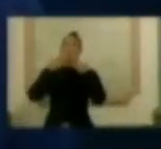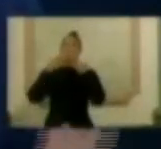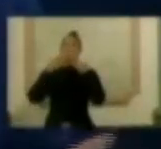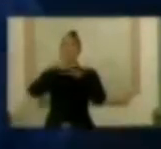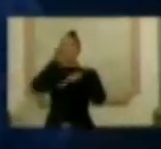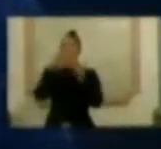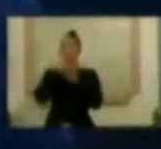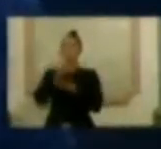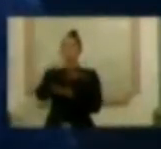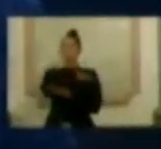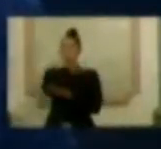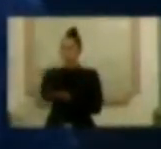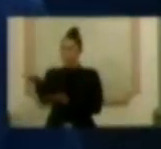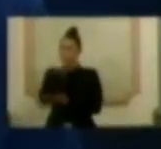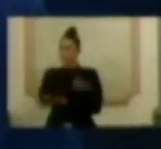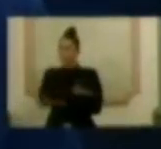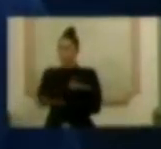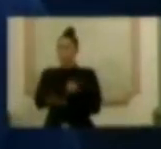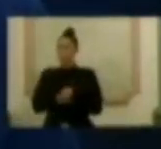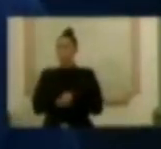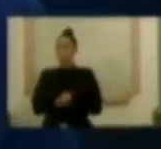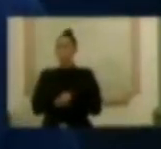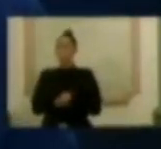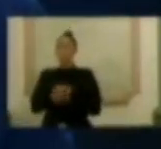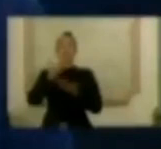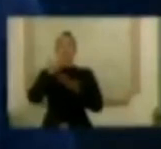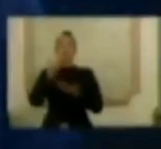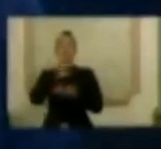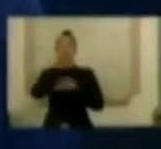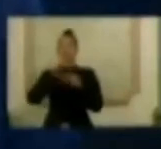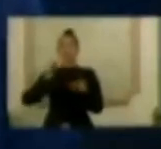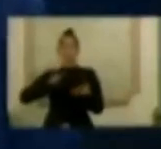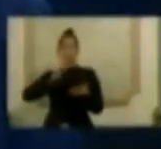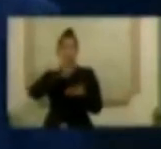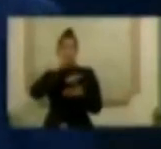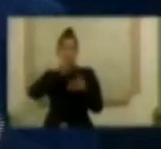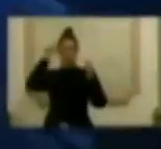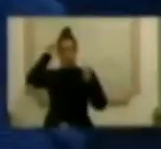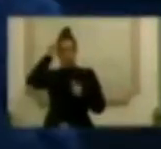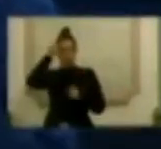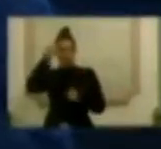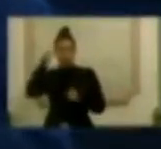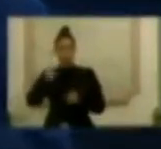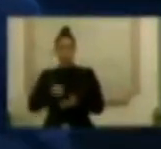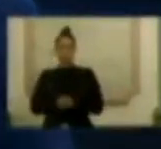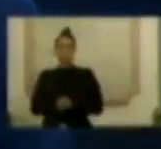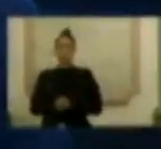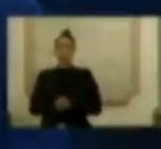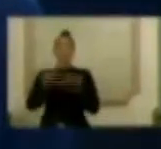concientizarla del impacto que es o está teniendo y todo lo estamos viendo, si no hay ese compromiso por más recursos que se